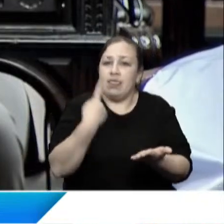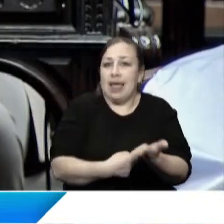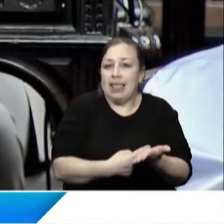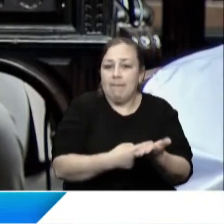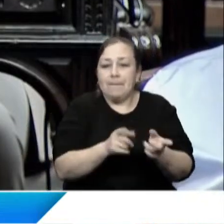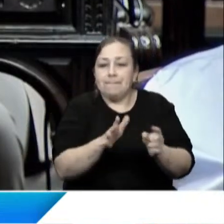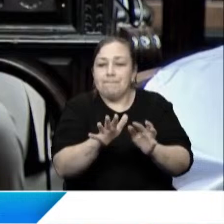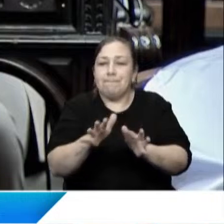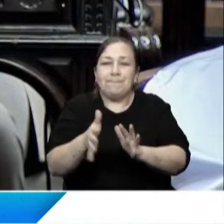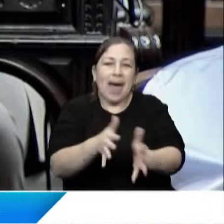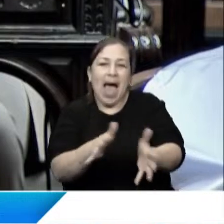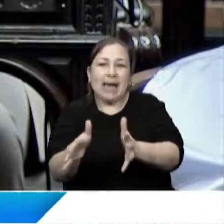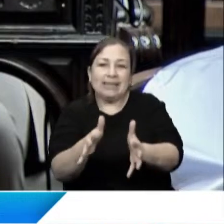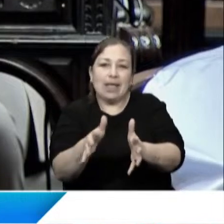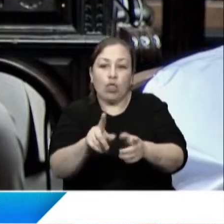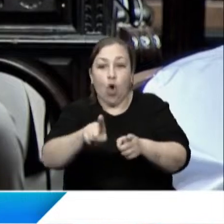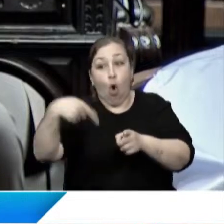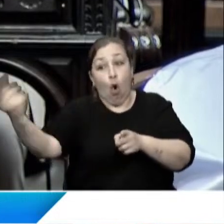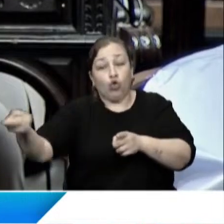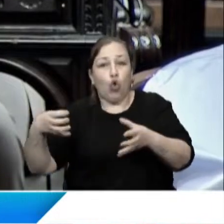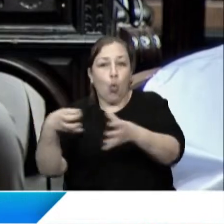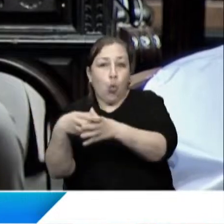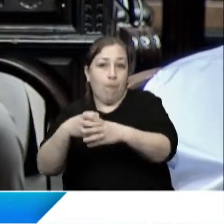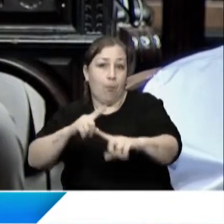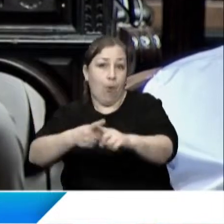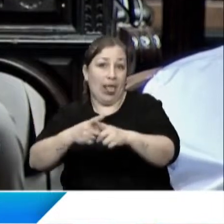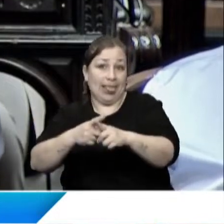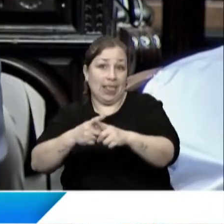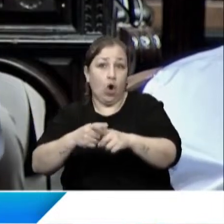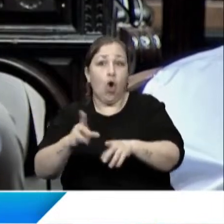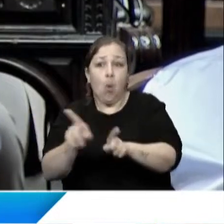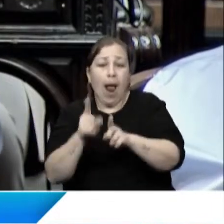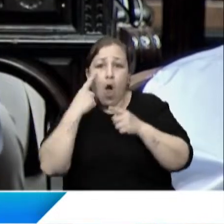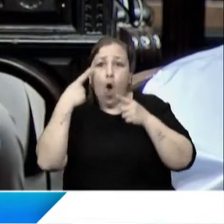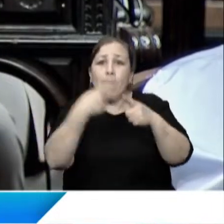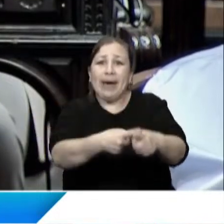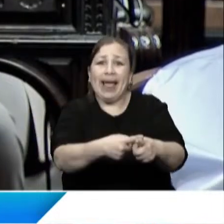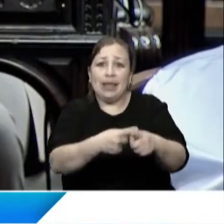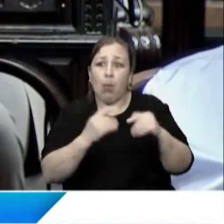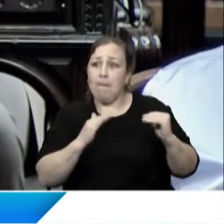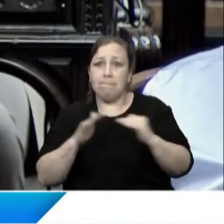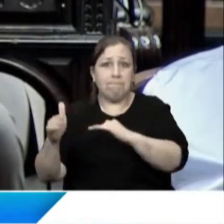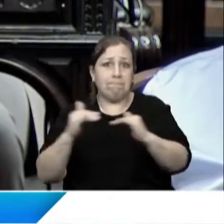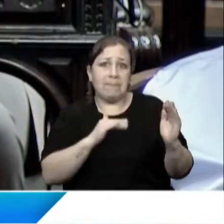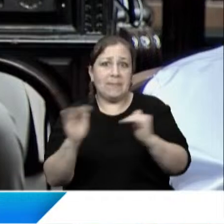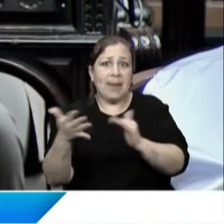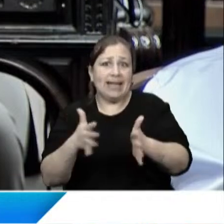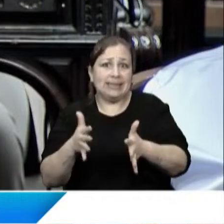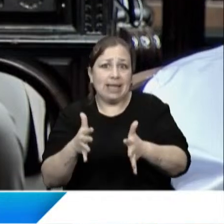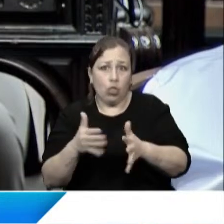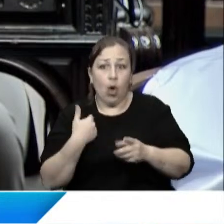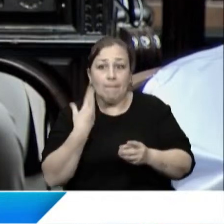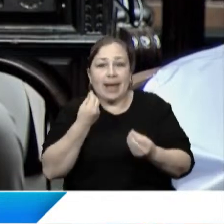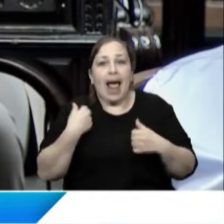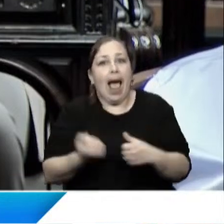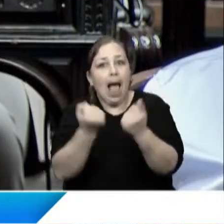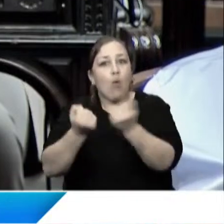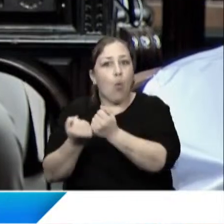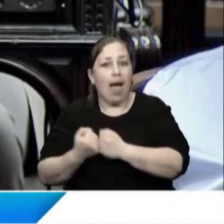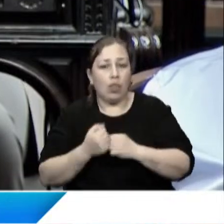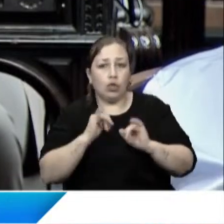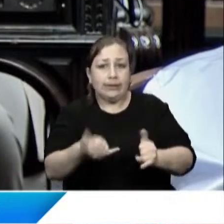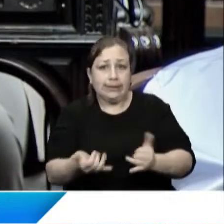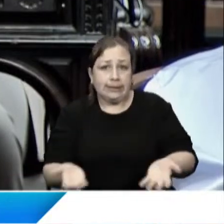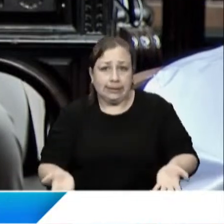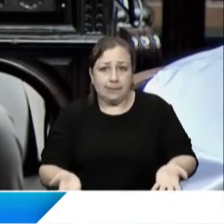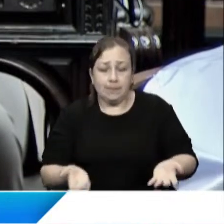más parecido posible a lo de los otros bloques que tenían objetivos similares a los nuestros para que podamos confluir en el recinto. Y lo